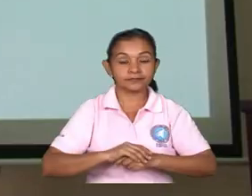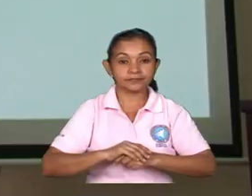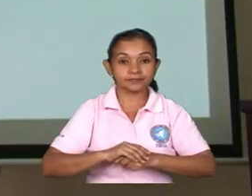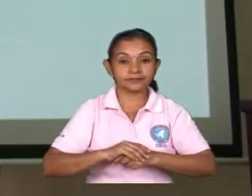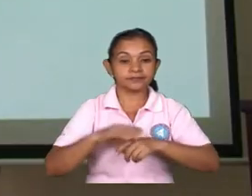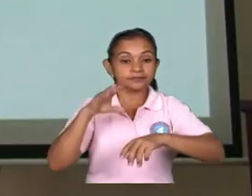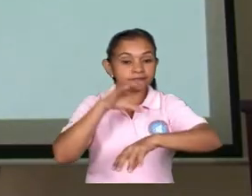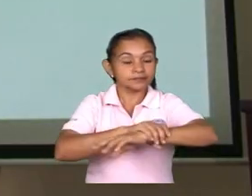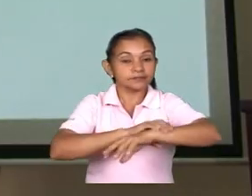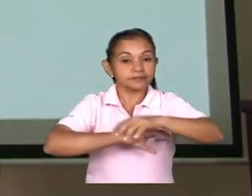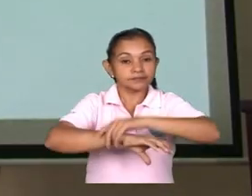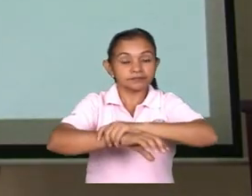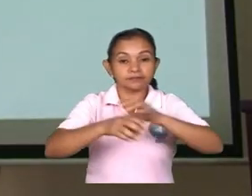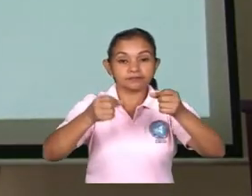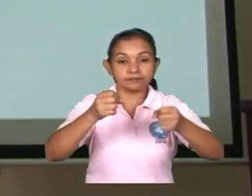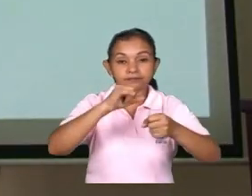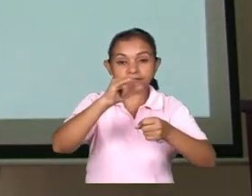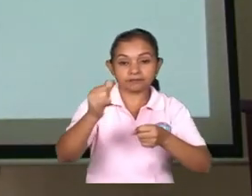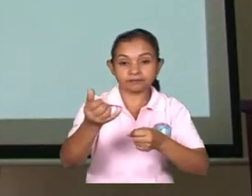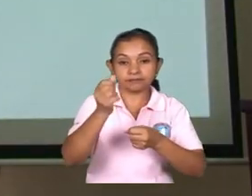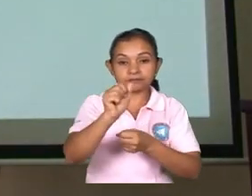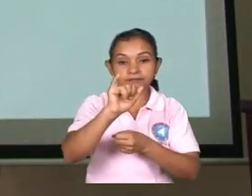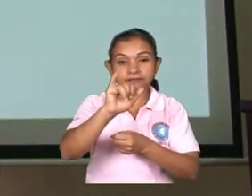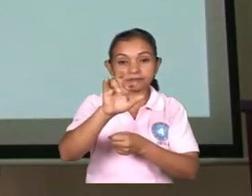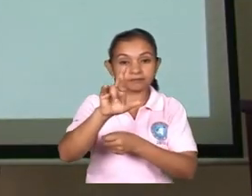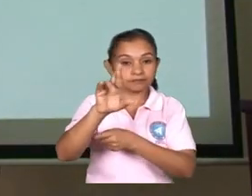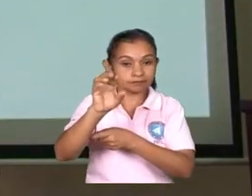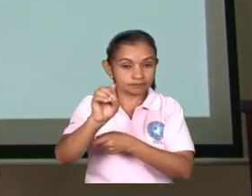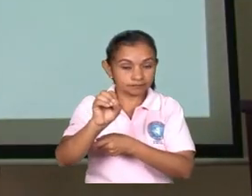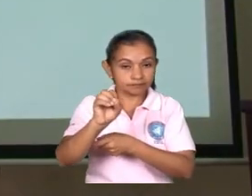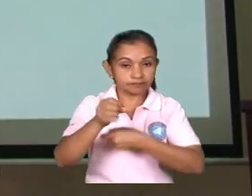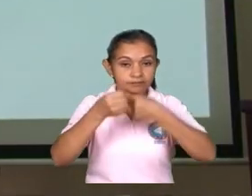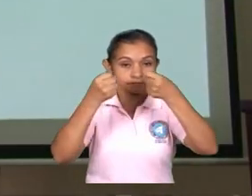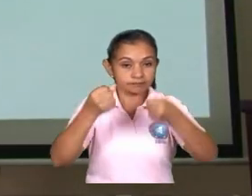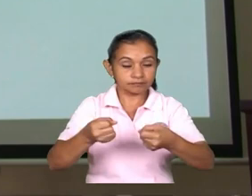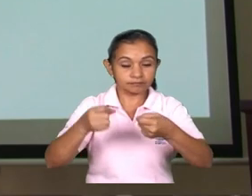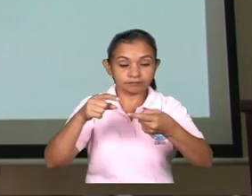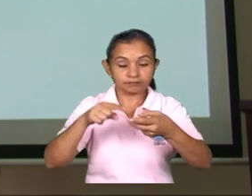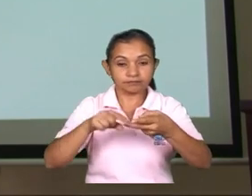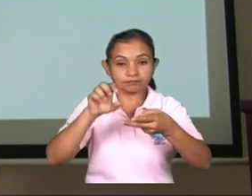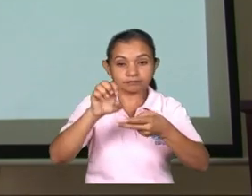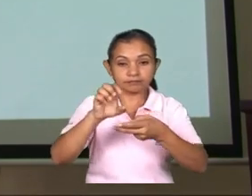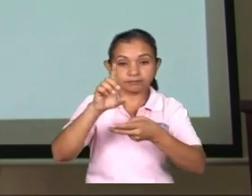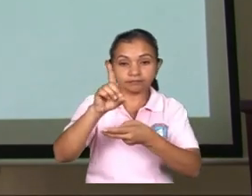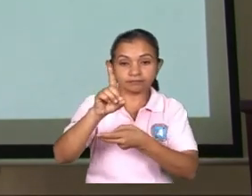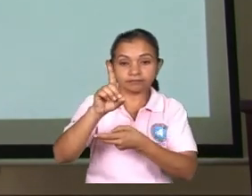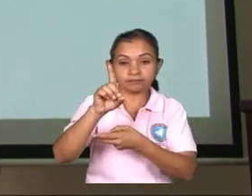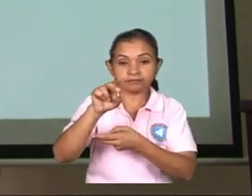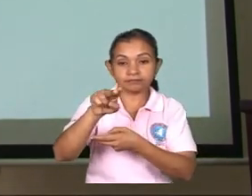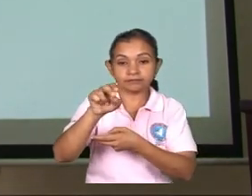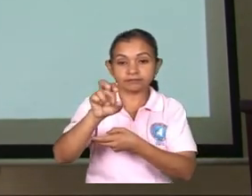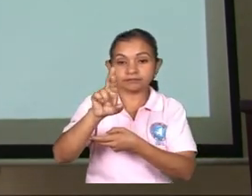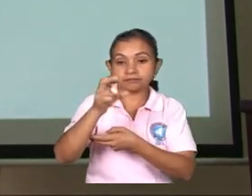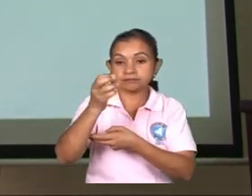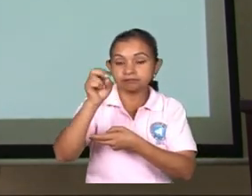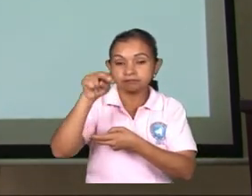Fueron capturados Jairo Alexander Ramírez López y Enderson José Gutiérrez